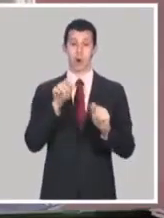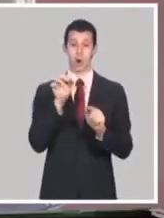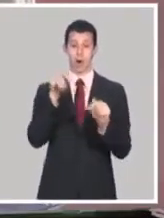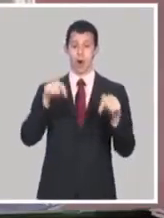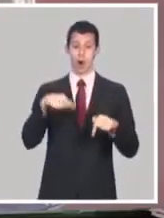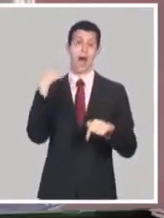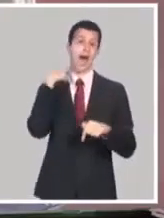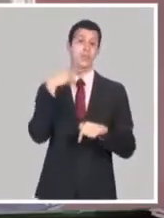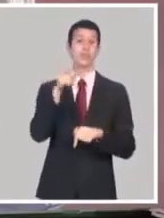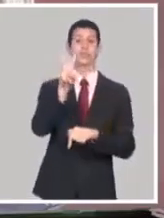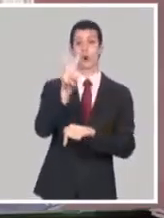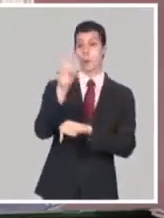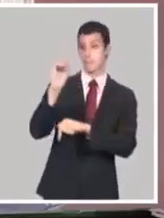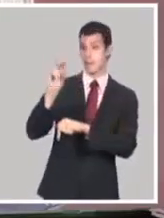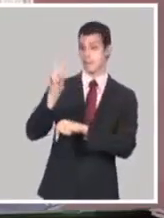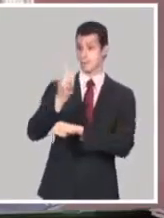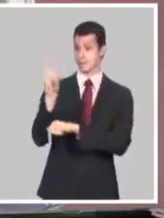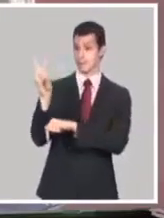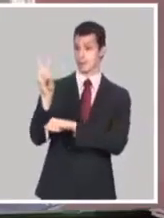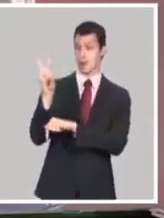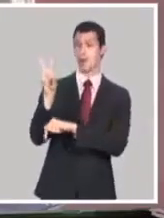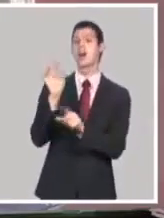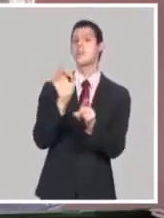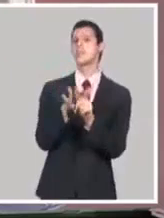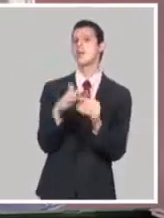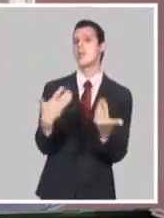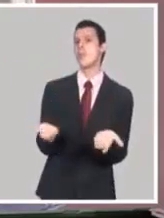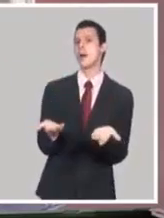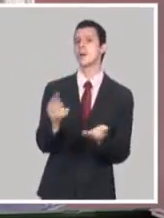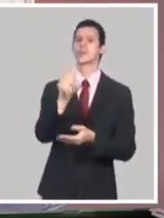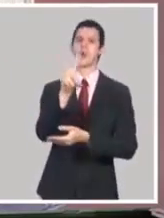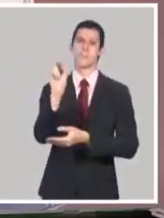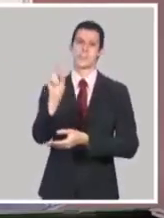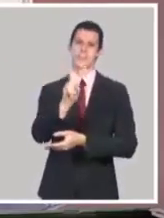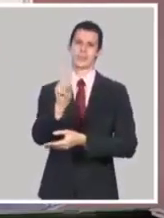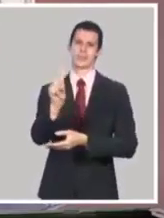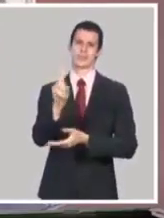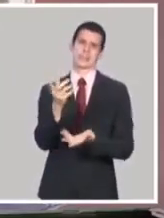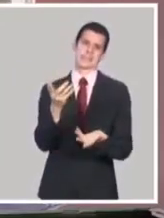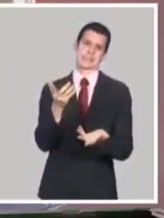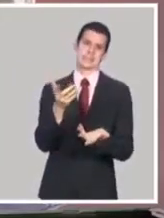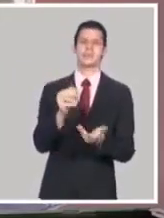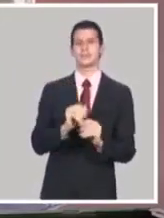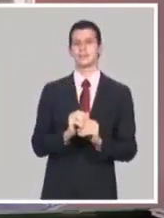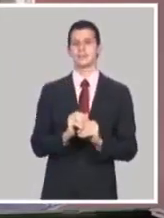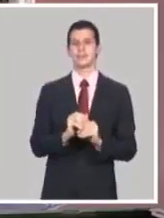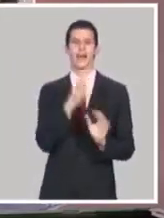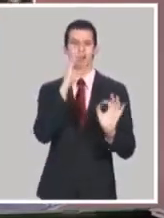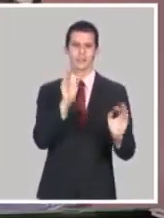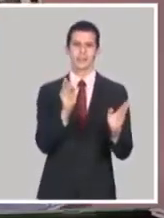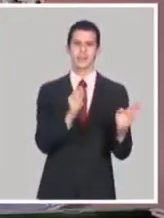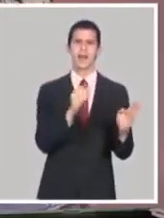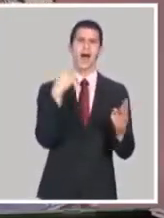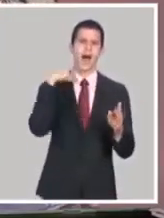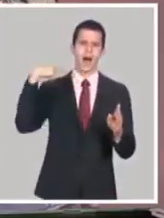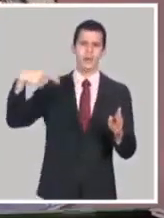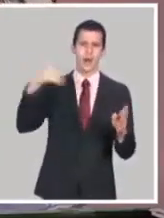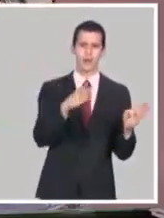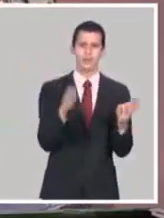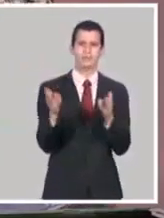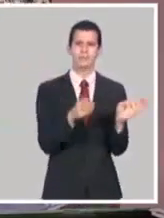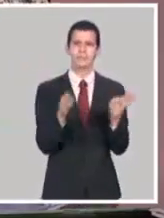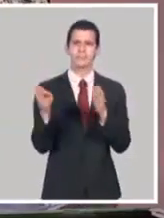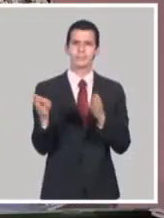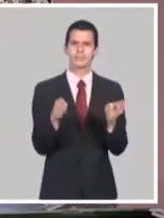y ya el 23 de 24 sería un curso normal que empezaría en septiembre y culminaría en el mes de julio aquí también